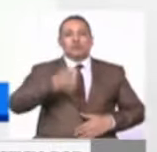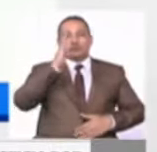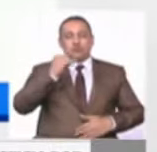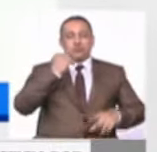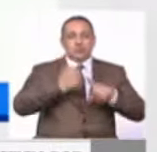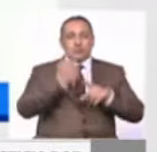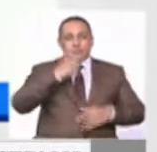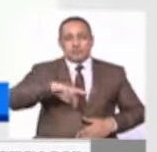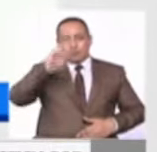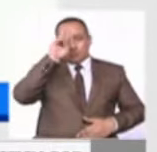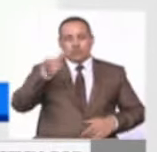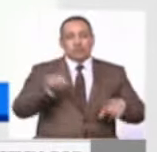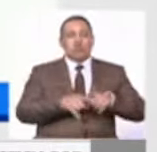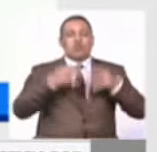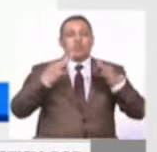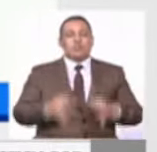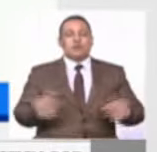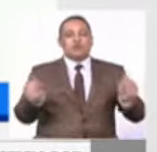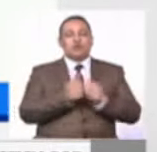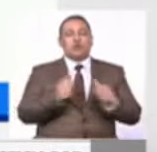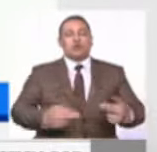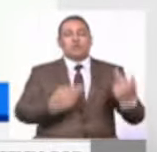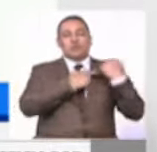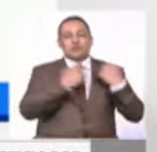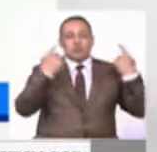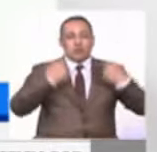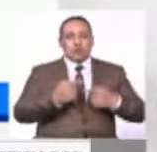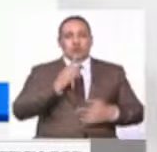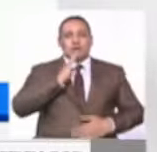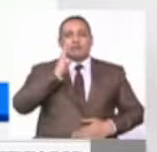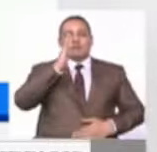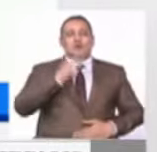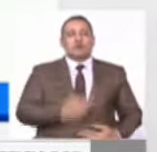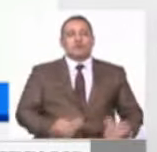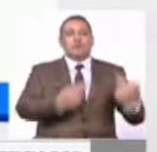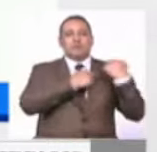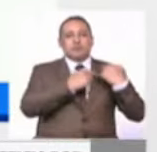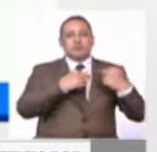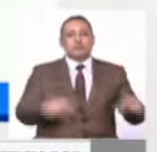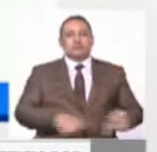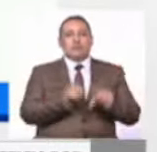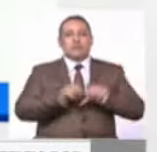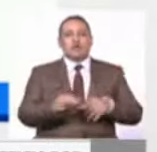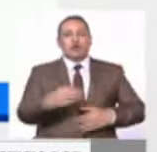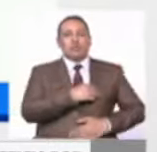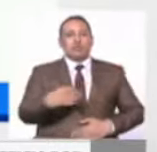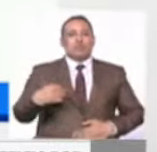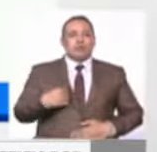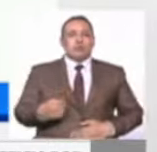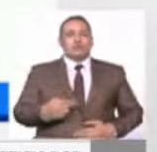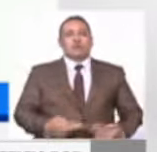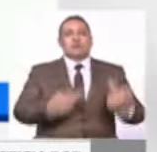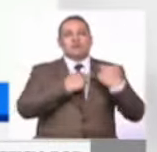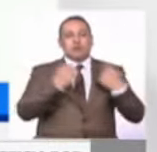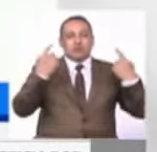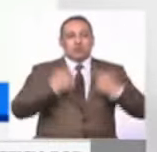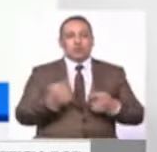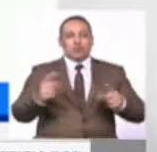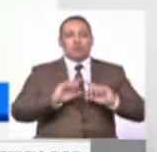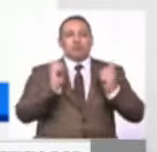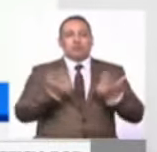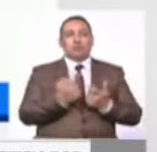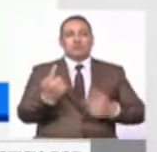patria cumplir con las obligaciones que le impone su nombramiento como miembro titular de la junta